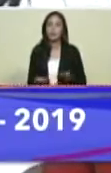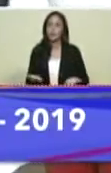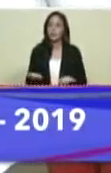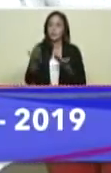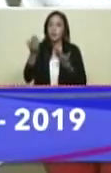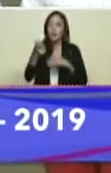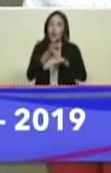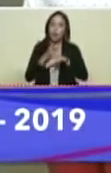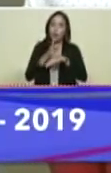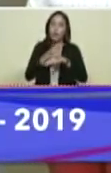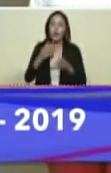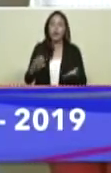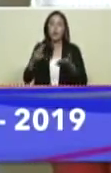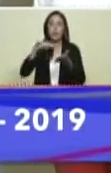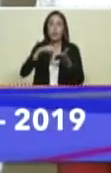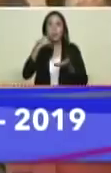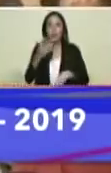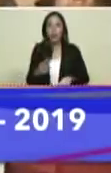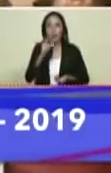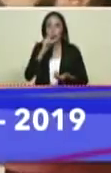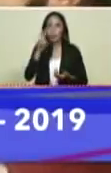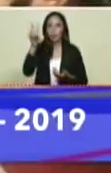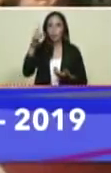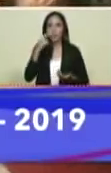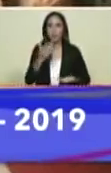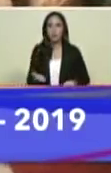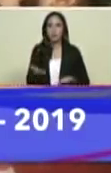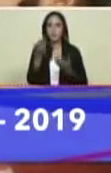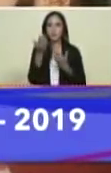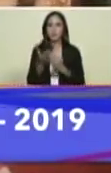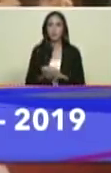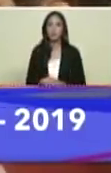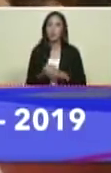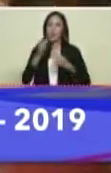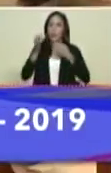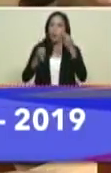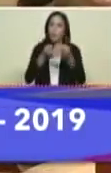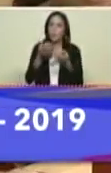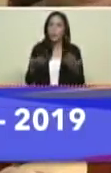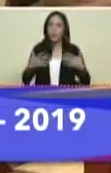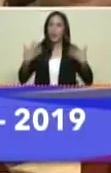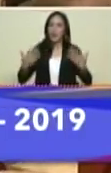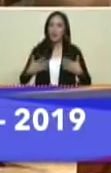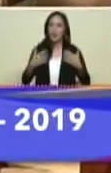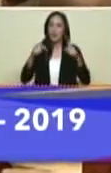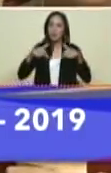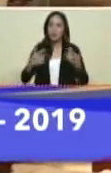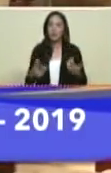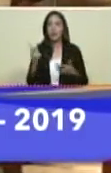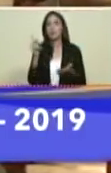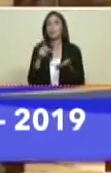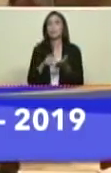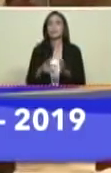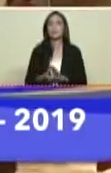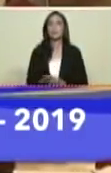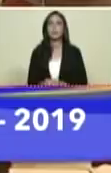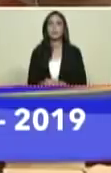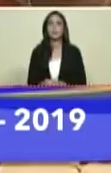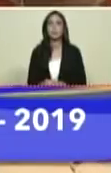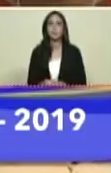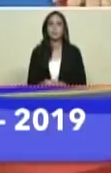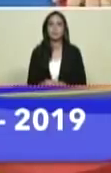palabra a nuestro joven gobernador para que le dé detalles de la felicidad del pueblo mirandino cuando hoy está dando inicio a sus